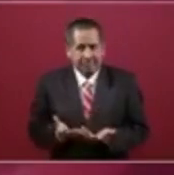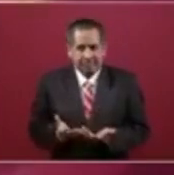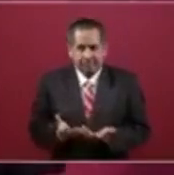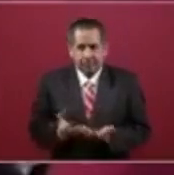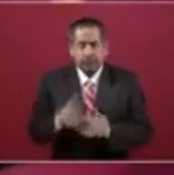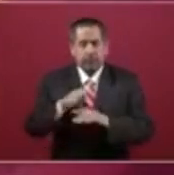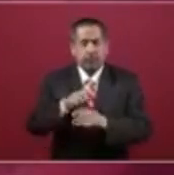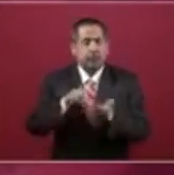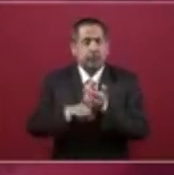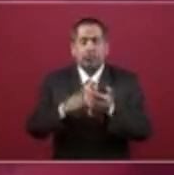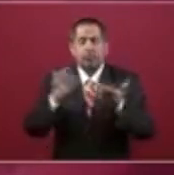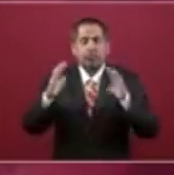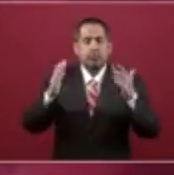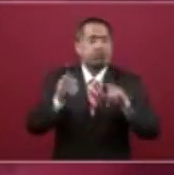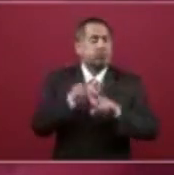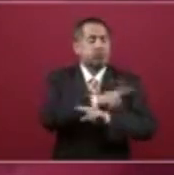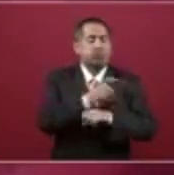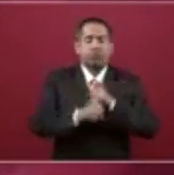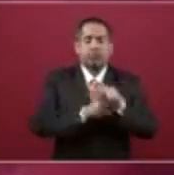con relación al año pasado.